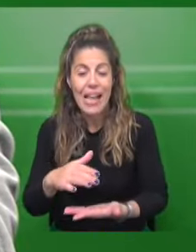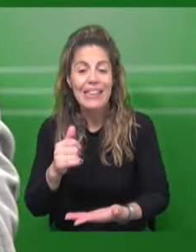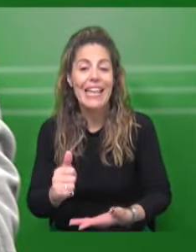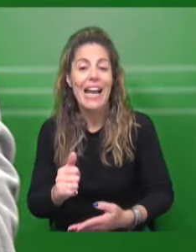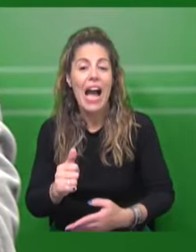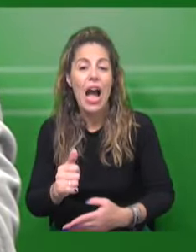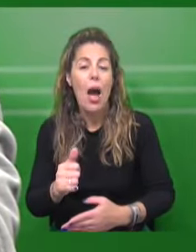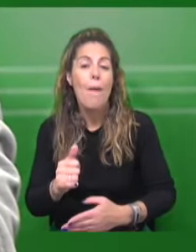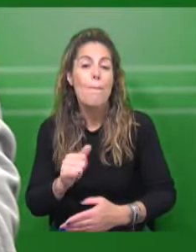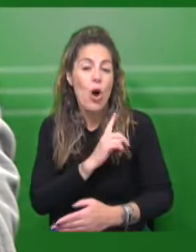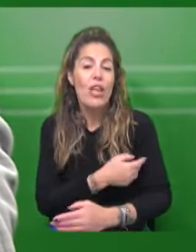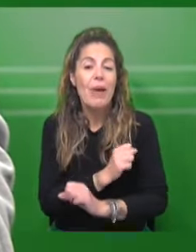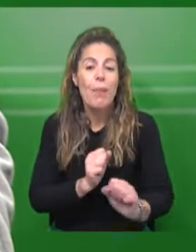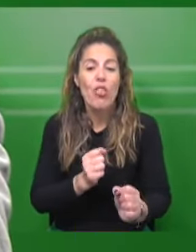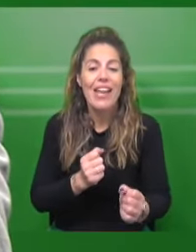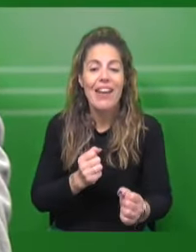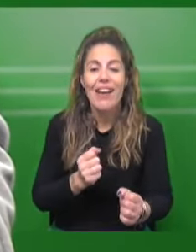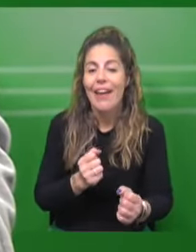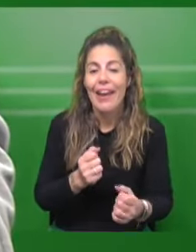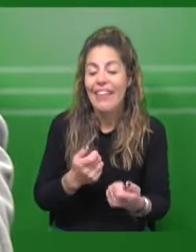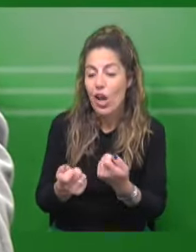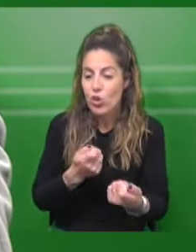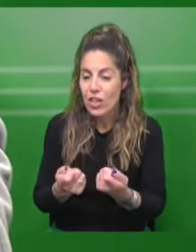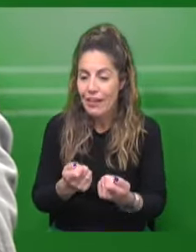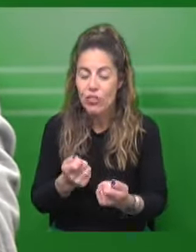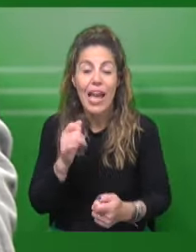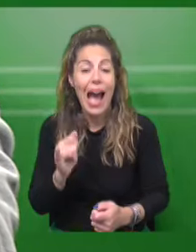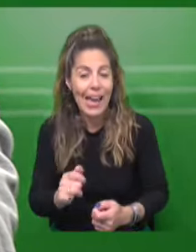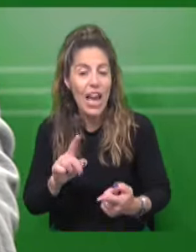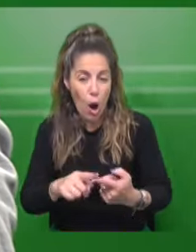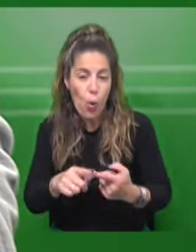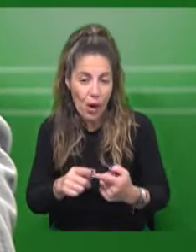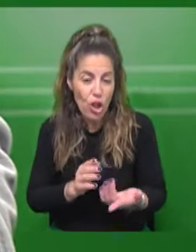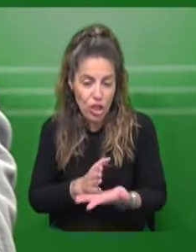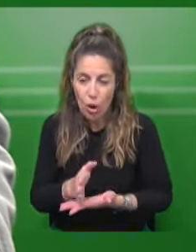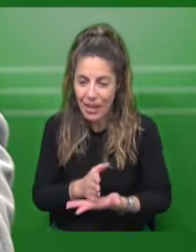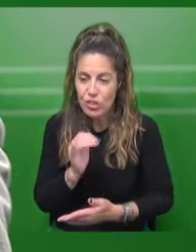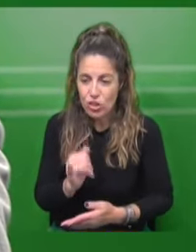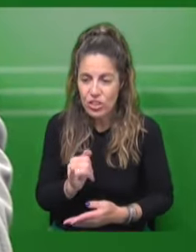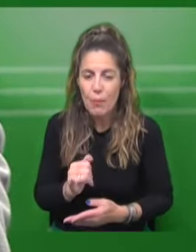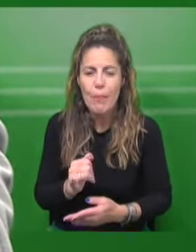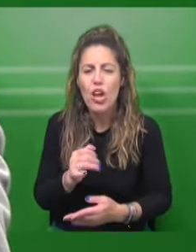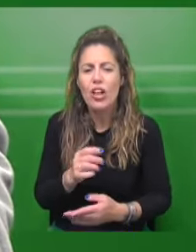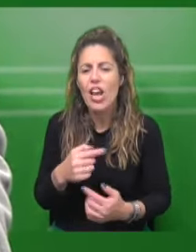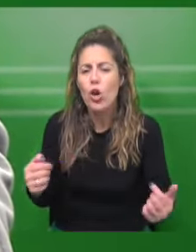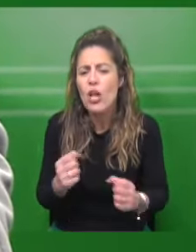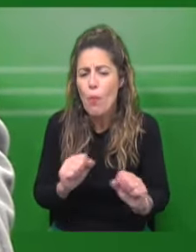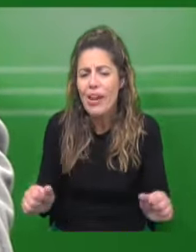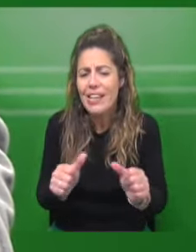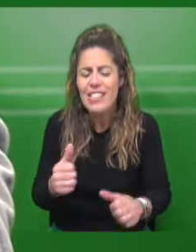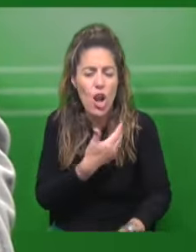digamos entonces termina habiendo acuerdos de cooperación Bueno de eso van a hablar hoy no que qué cosas pueden hacer los gobiernos